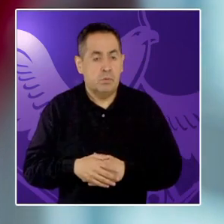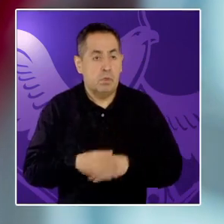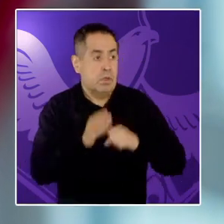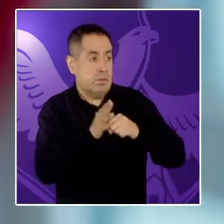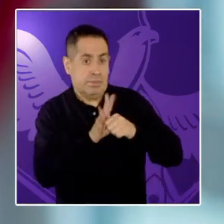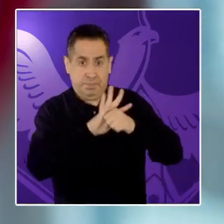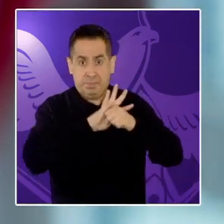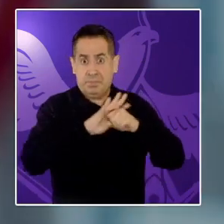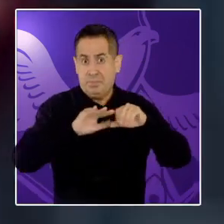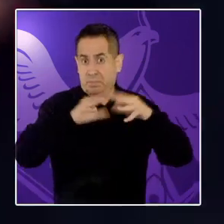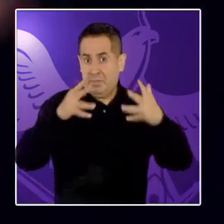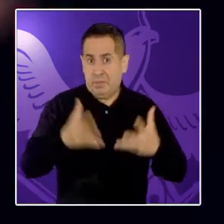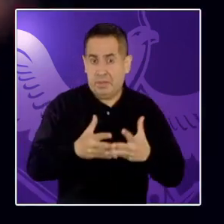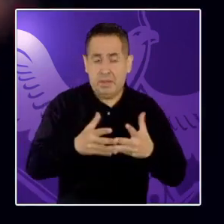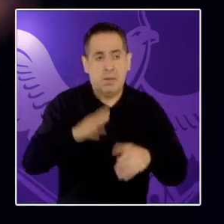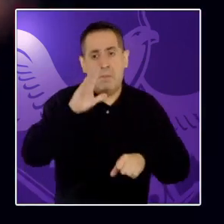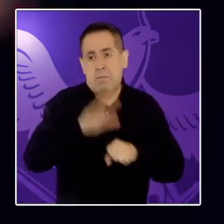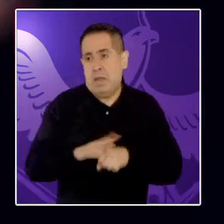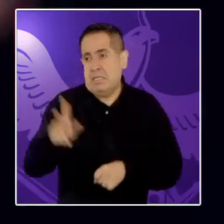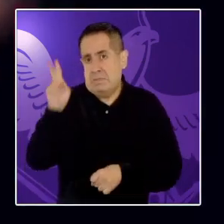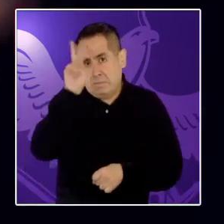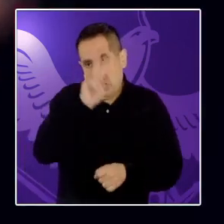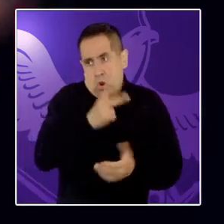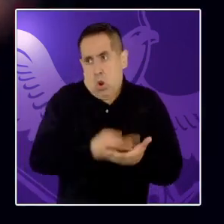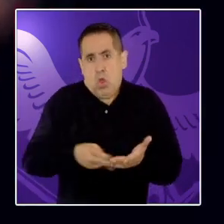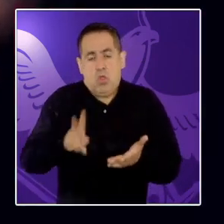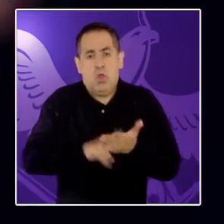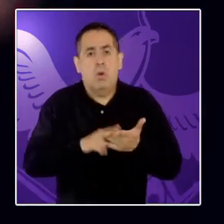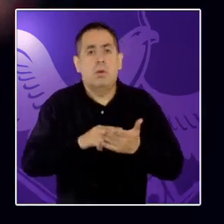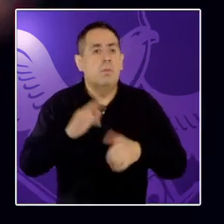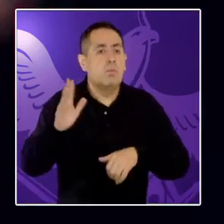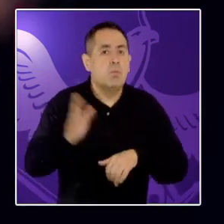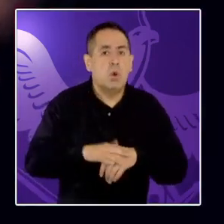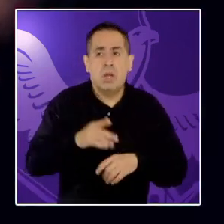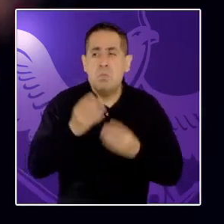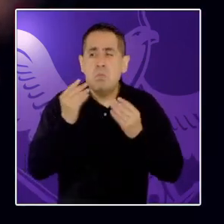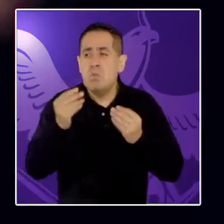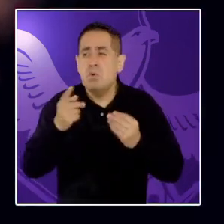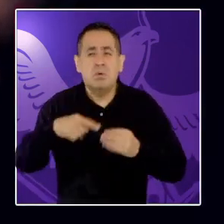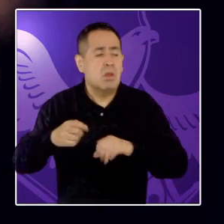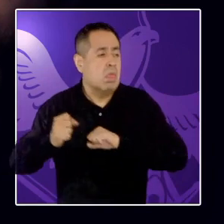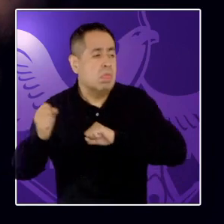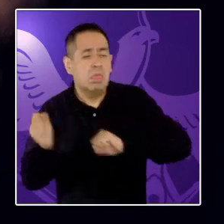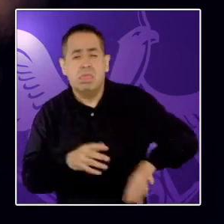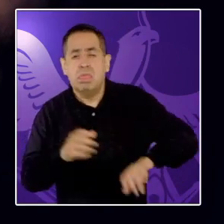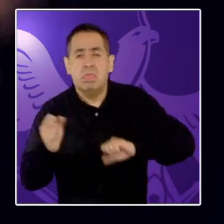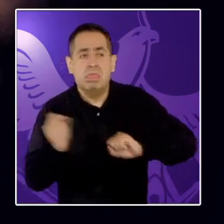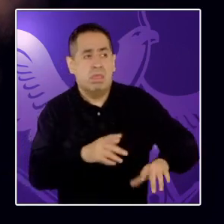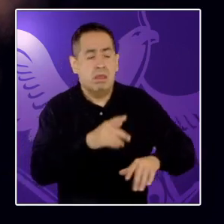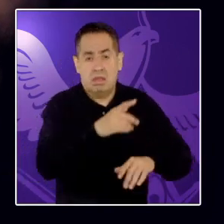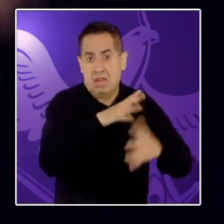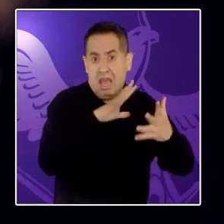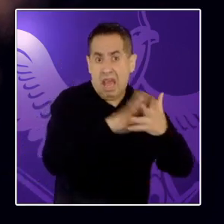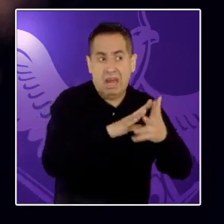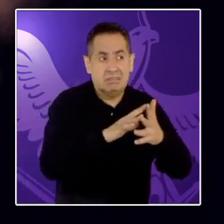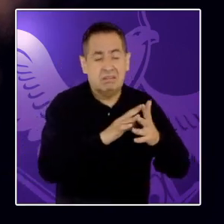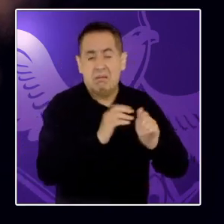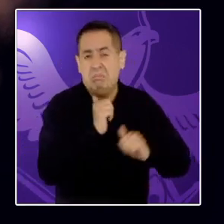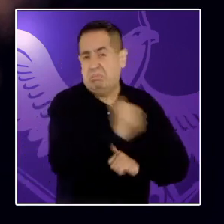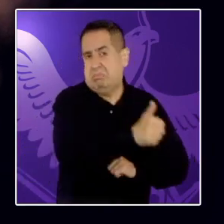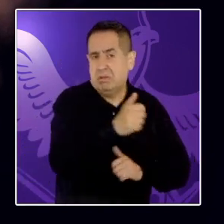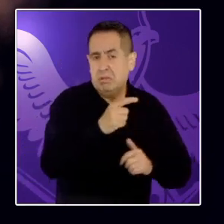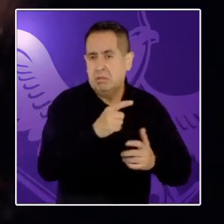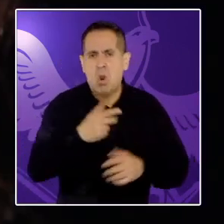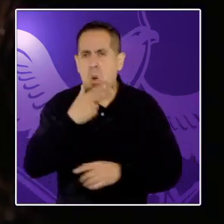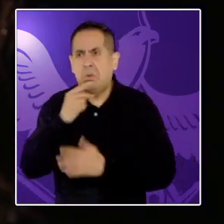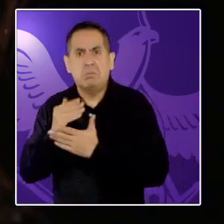las vulnerabilidades se exacerban, debido a la tasa de abandono que es mucho mayor para las mujeres en reclusión que para los hombres. Son